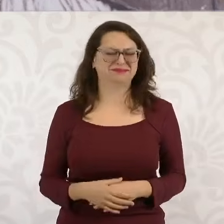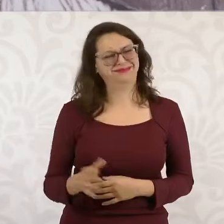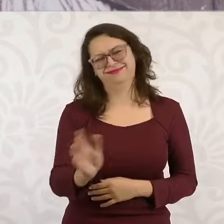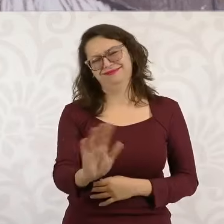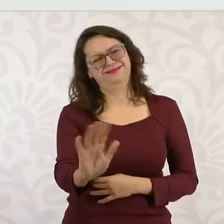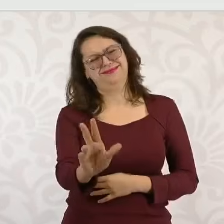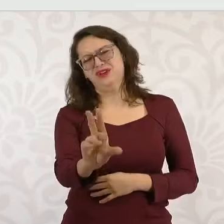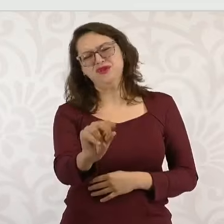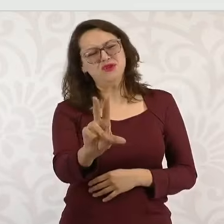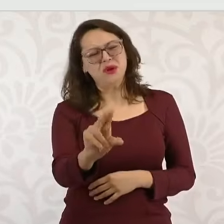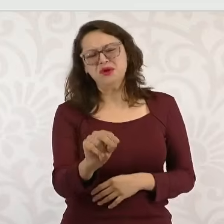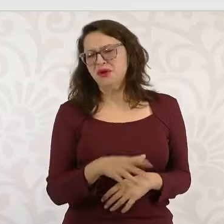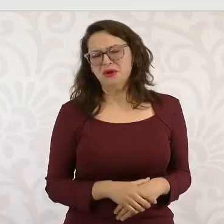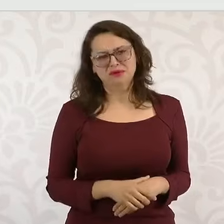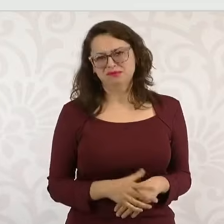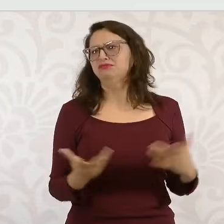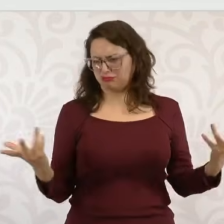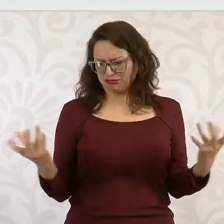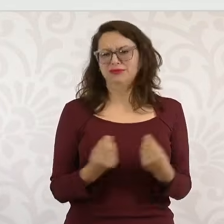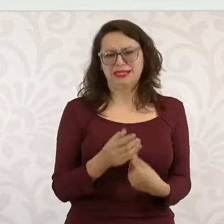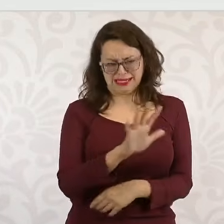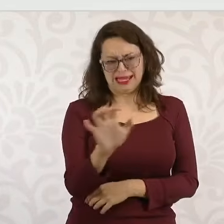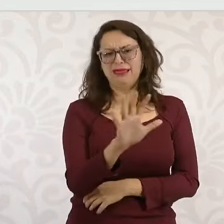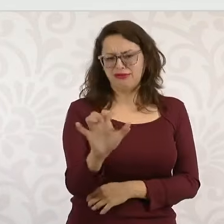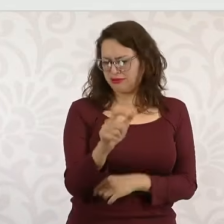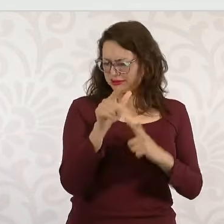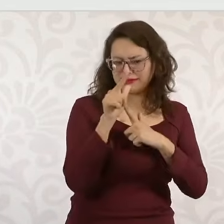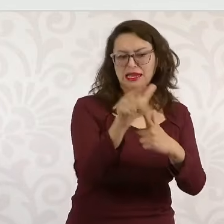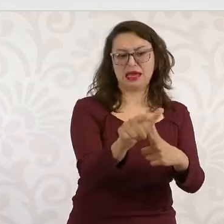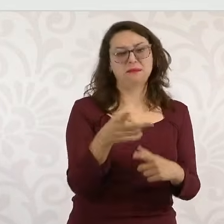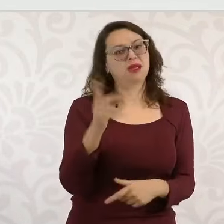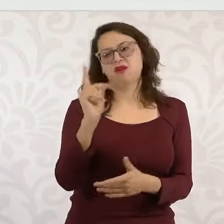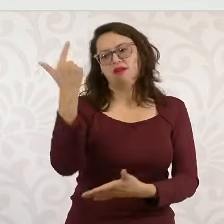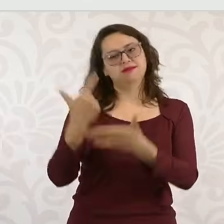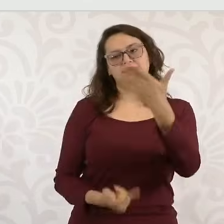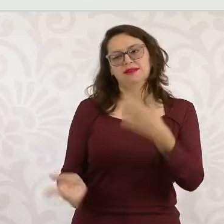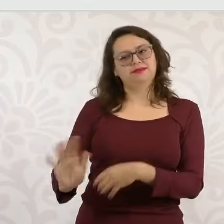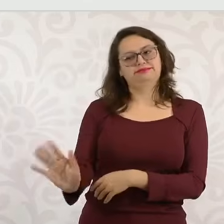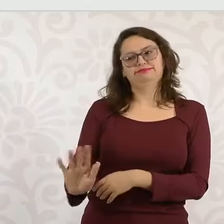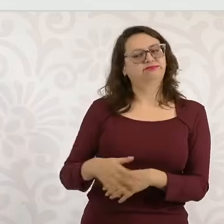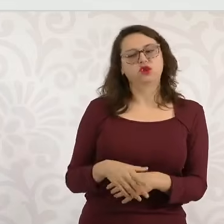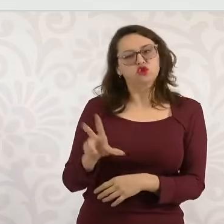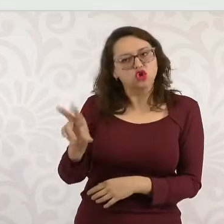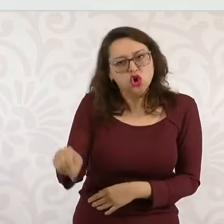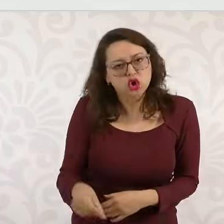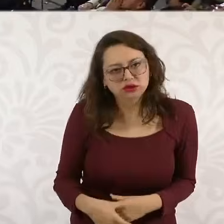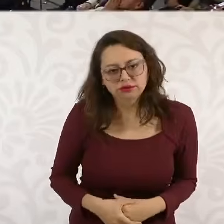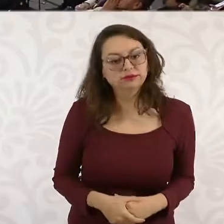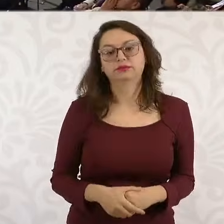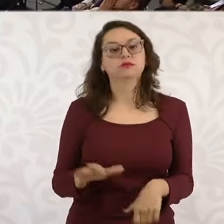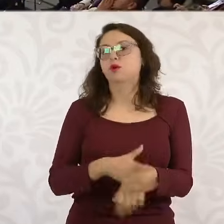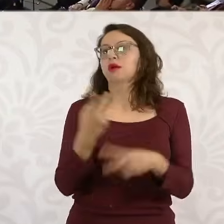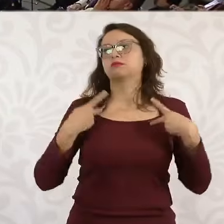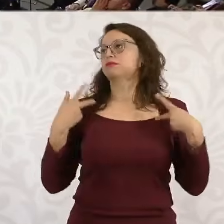Es una reforma muy razonable. Pero las listas, pues sí, no. Pues sí, no, porque no lo